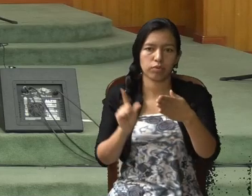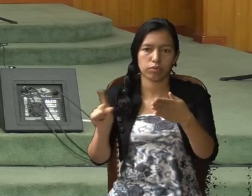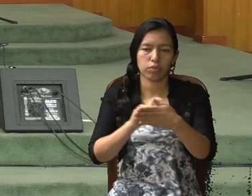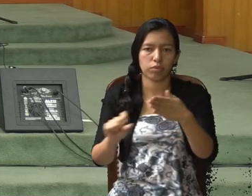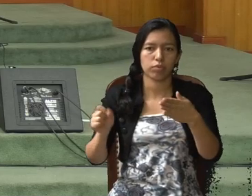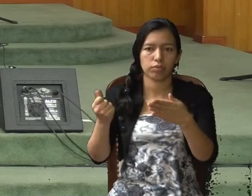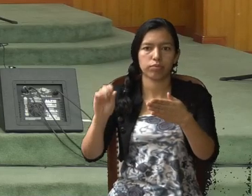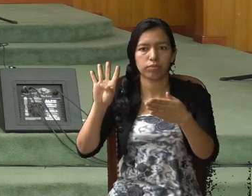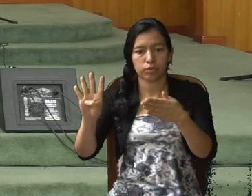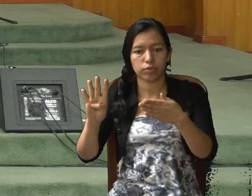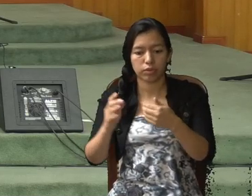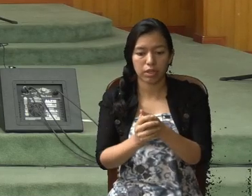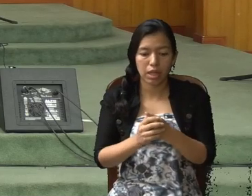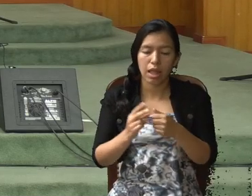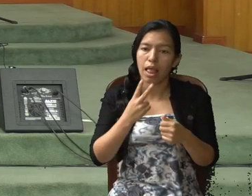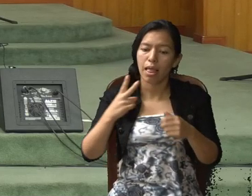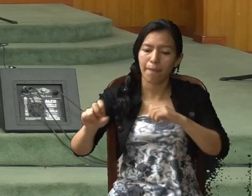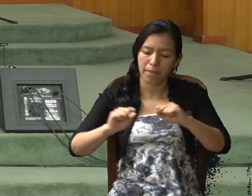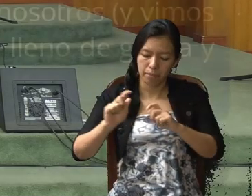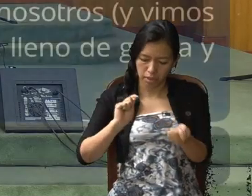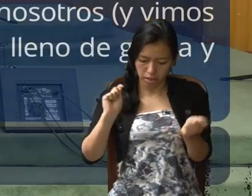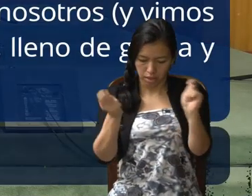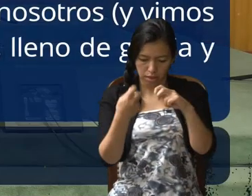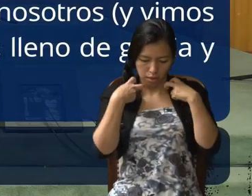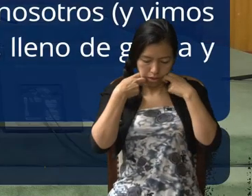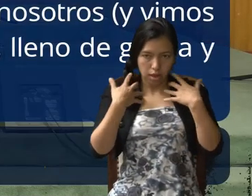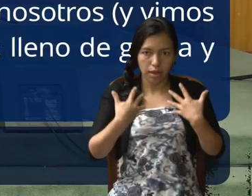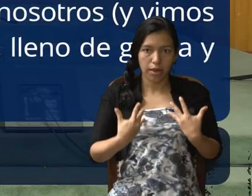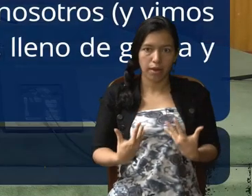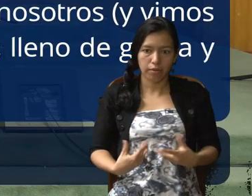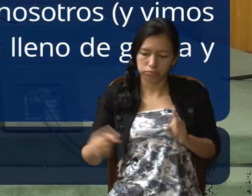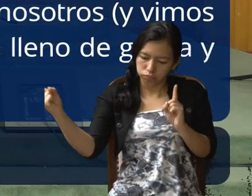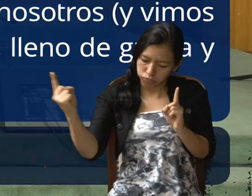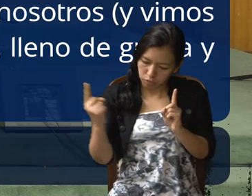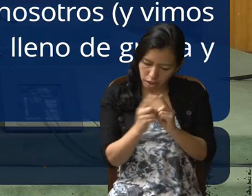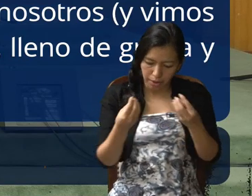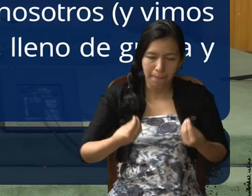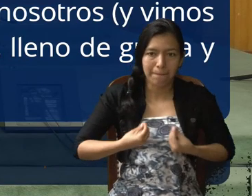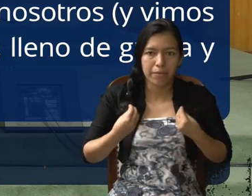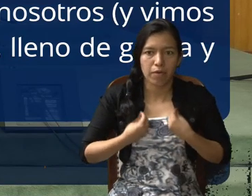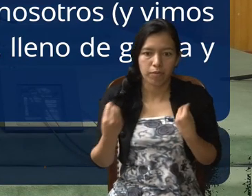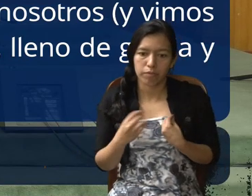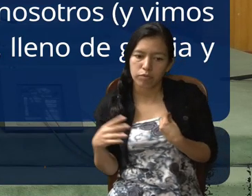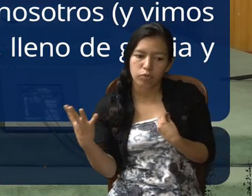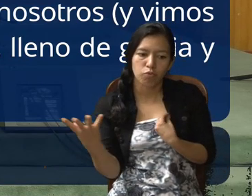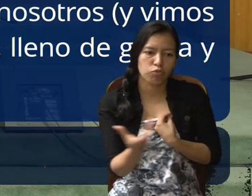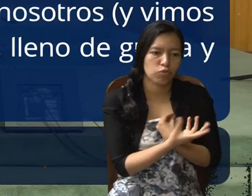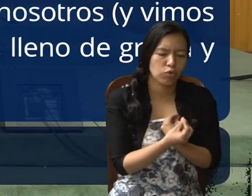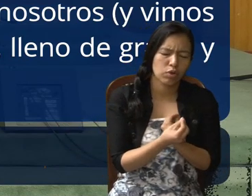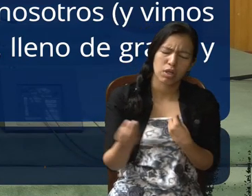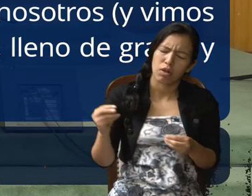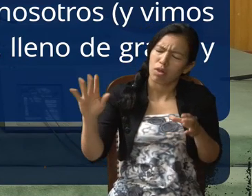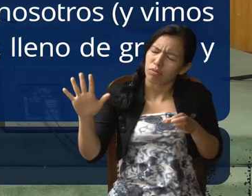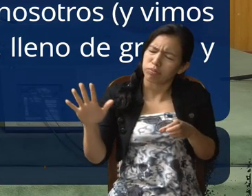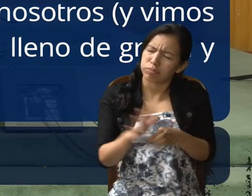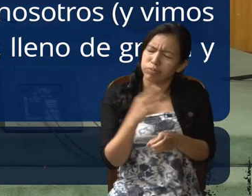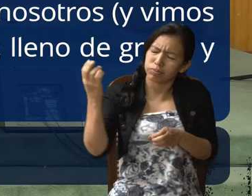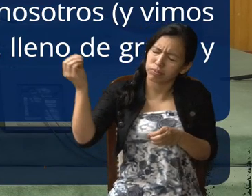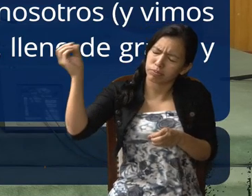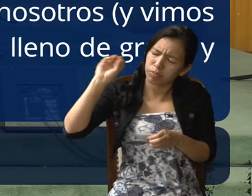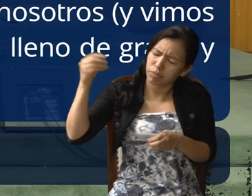hizo carne. ¿Y qué hizo? Y habitó entre nosotros, lleno de gracia y de verdad. Y vimos su